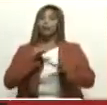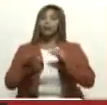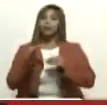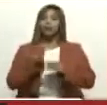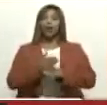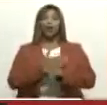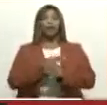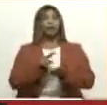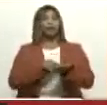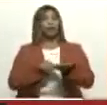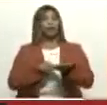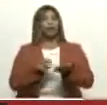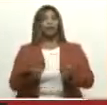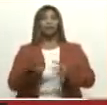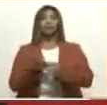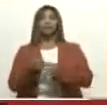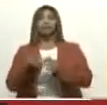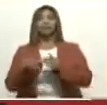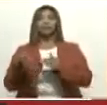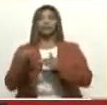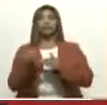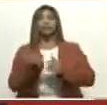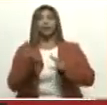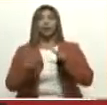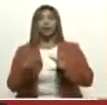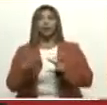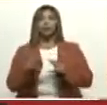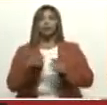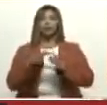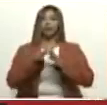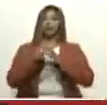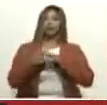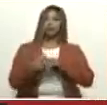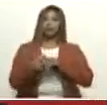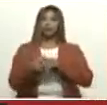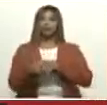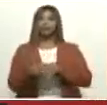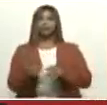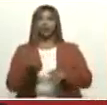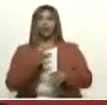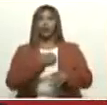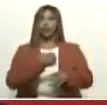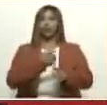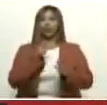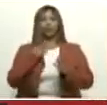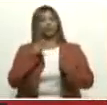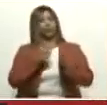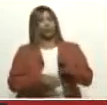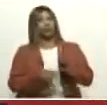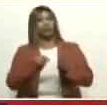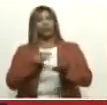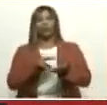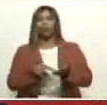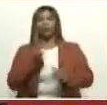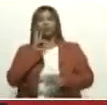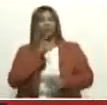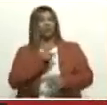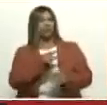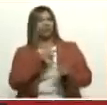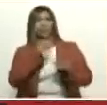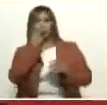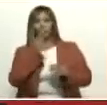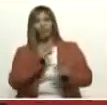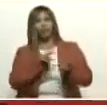estaba asociada a la alta élite. La gente del barrio, la gente común no tenía derecho a leer o no era visto o bien visto que leyera.